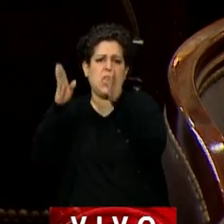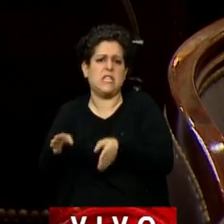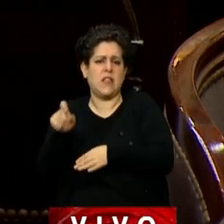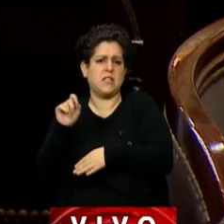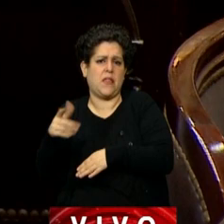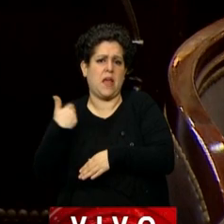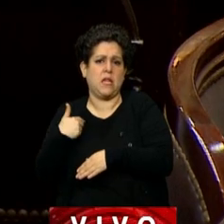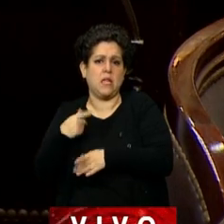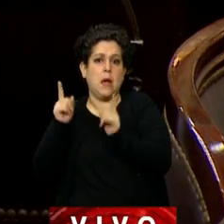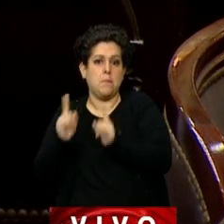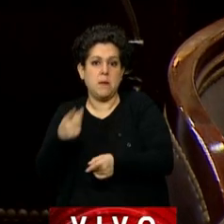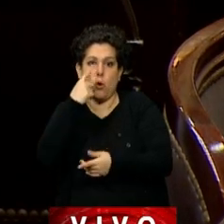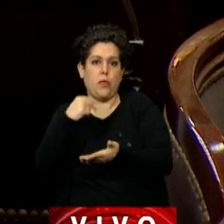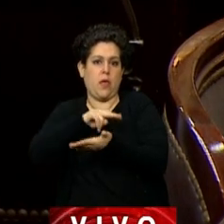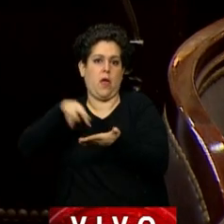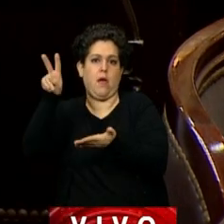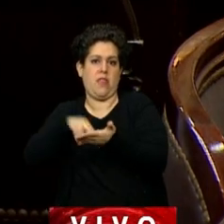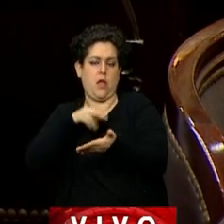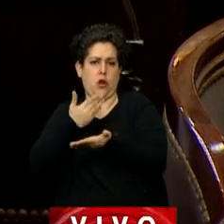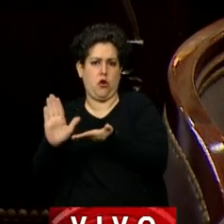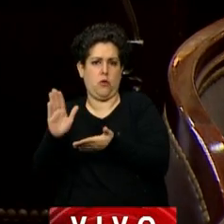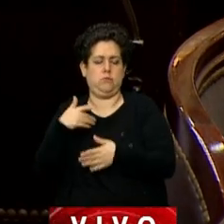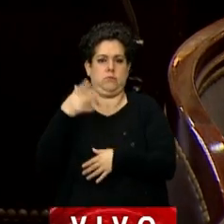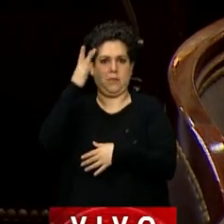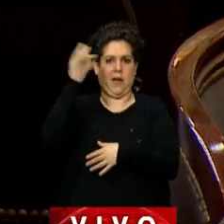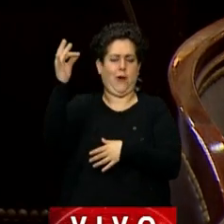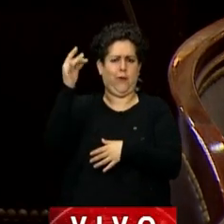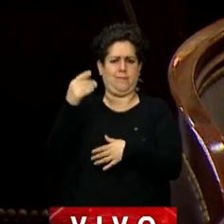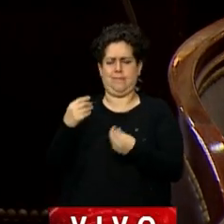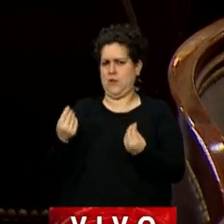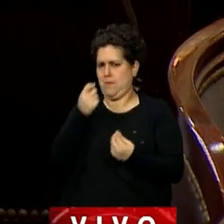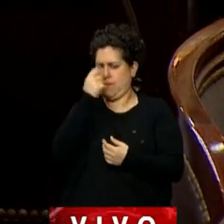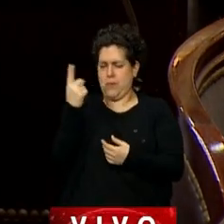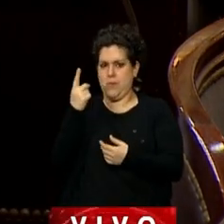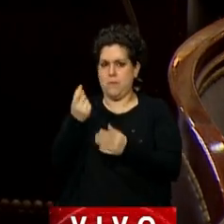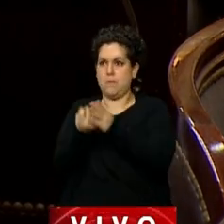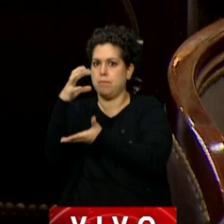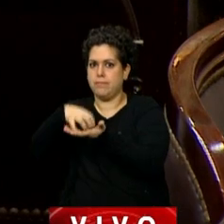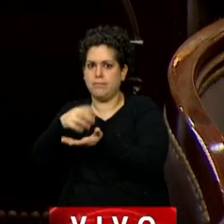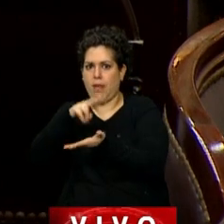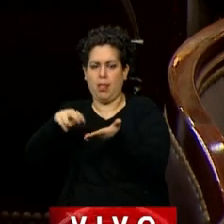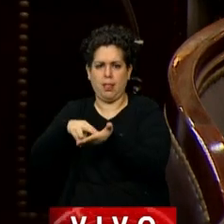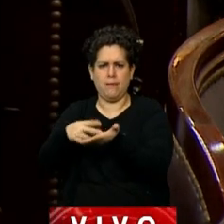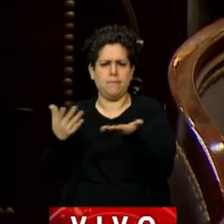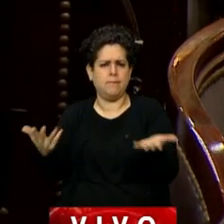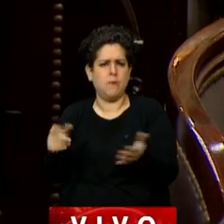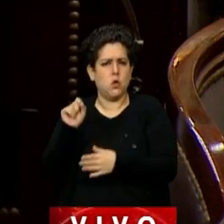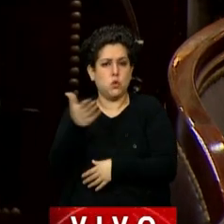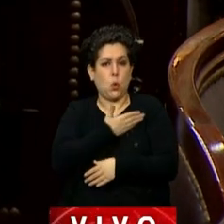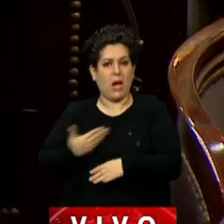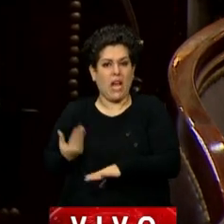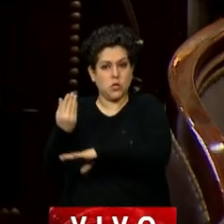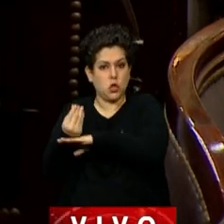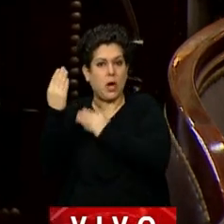derogó el mismo día. Otro récord mundial que debe haber estado cumplido Juan Mansur. Durante su gestión como